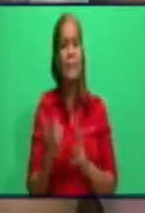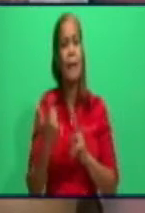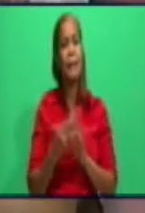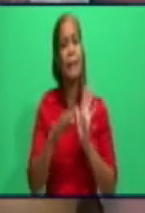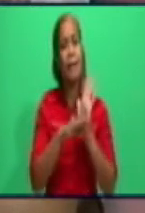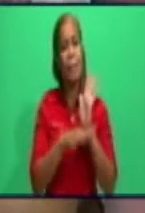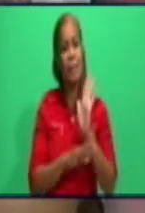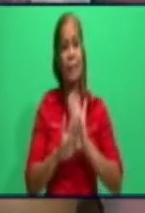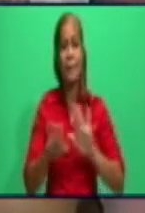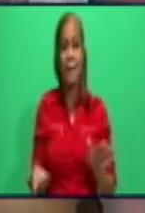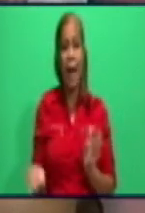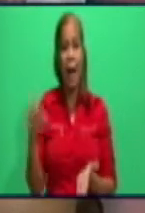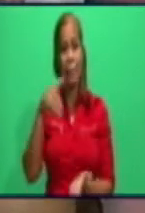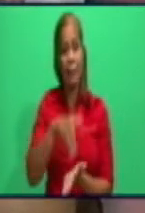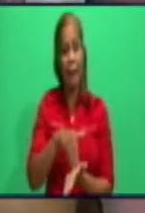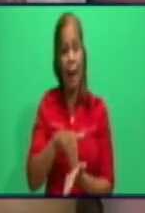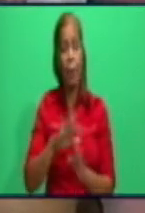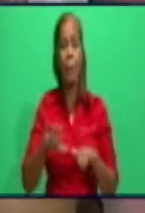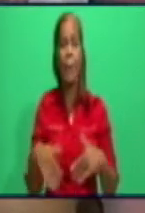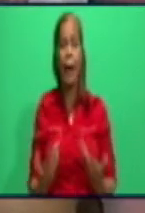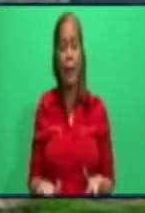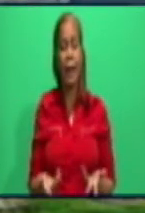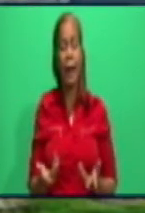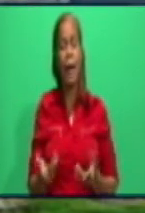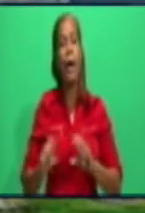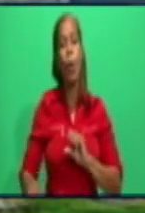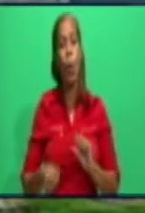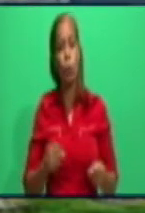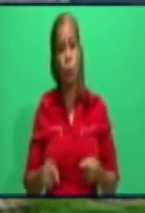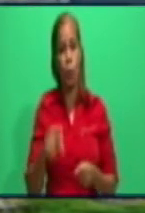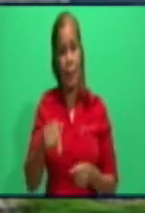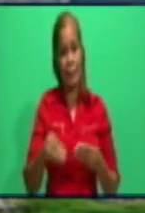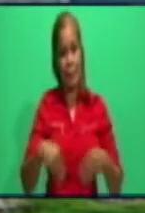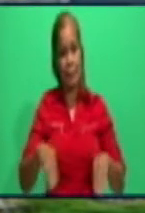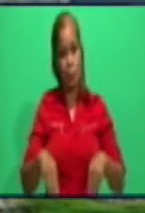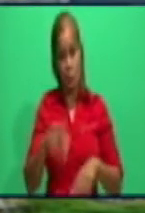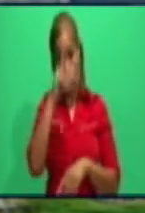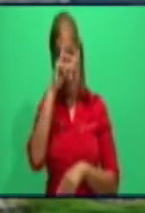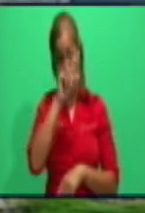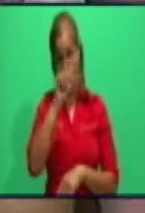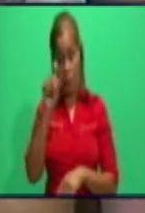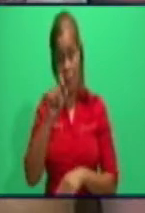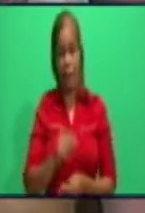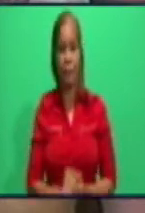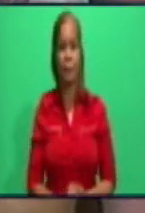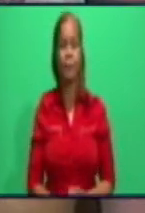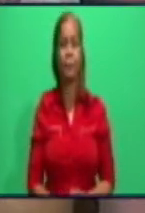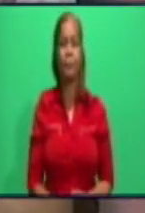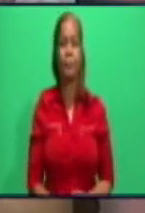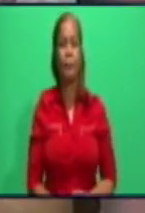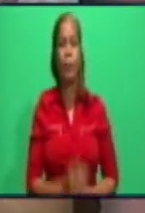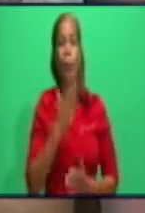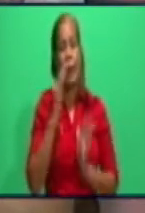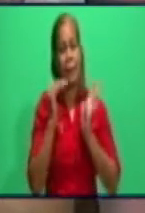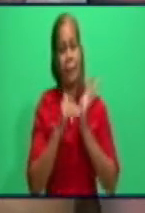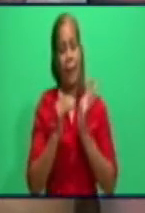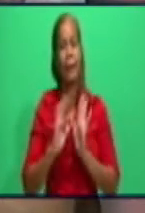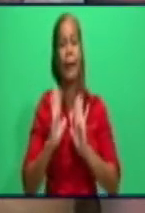aplicado para lograr controlar esta situación? Bueno, buenas tardes a todos, a los